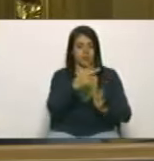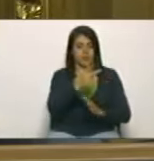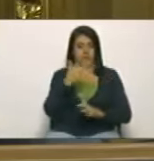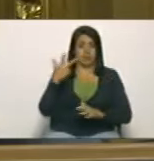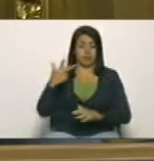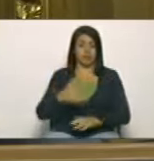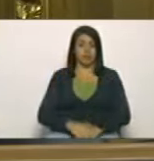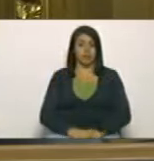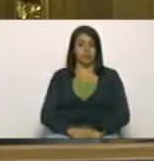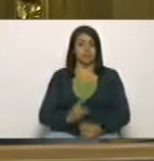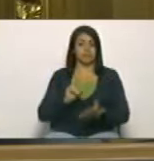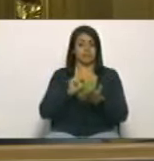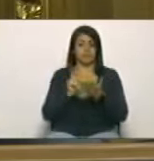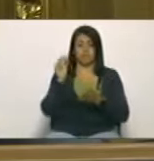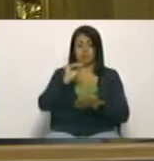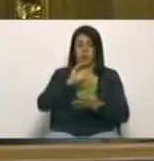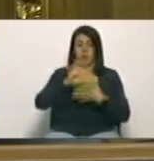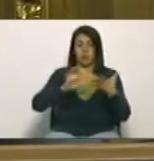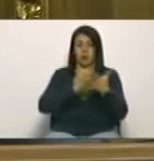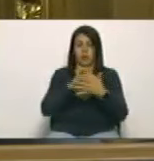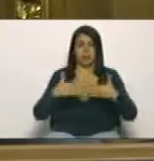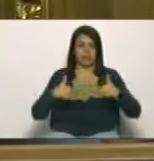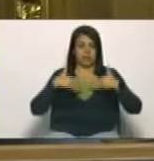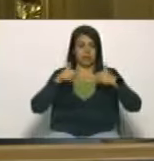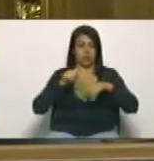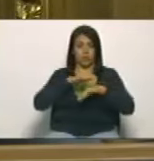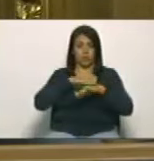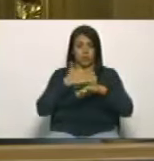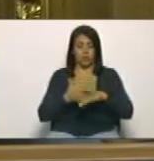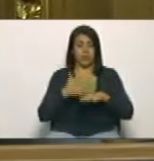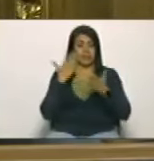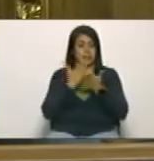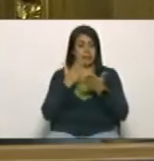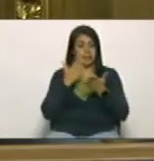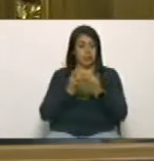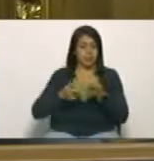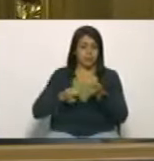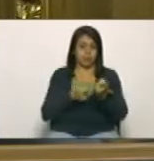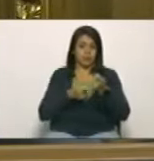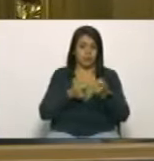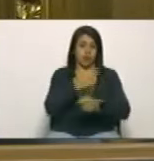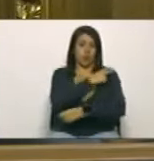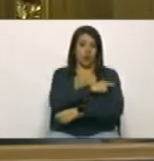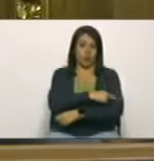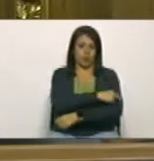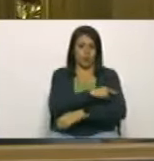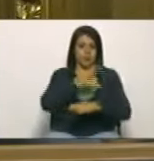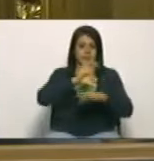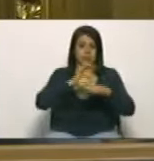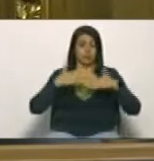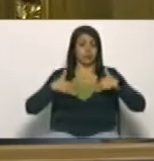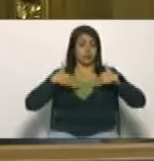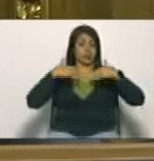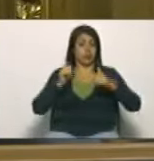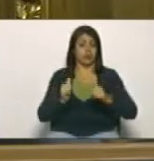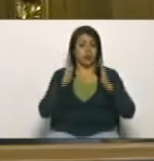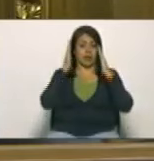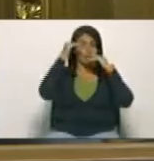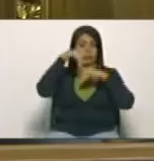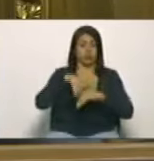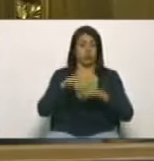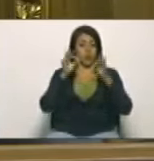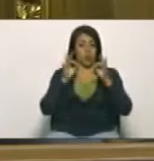2023, agudizándose la crisis sanitaria debido a los constantes ataques contra hospitales y centros de salud para la